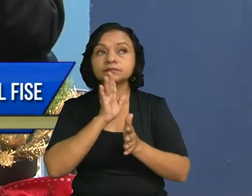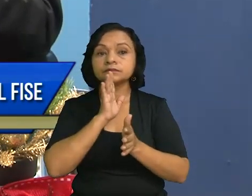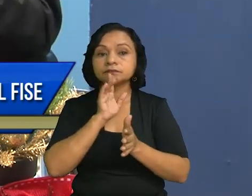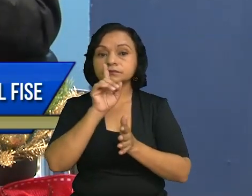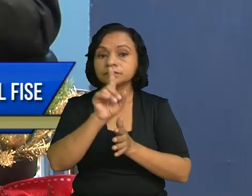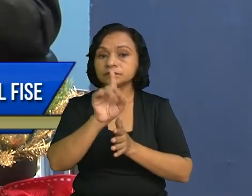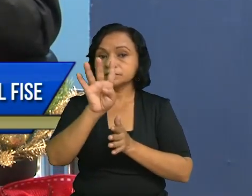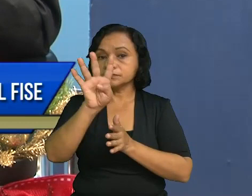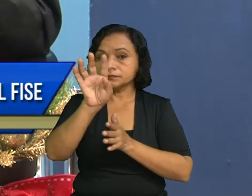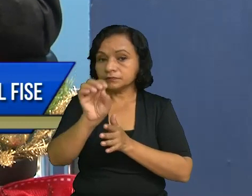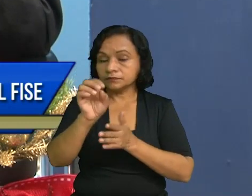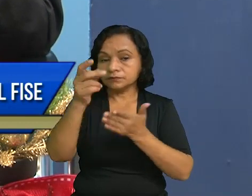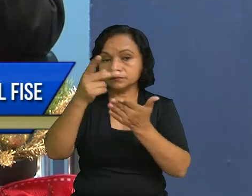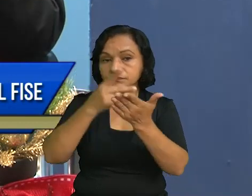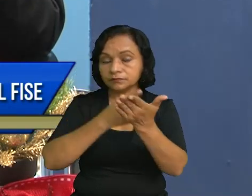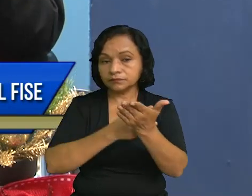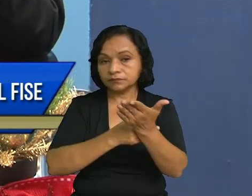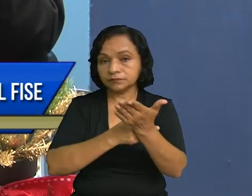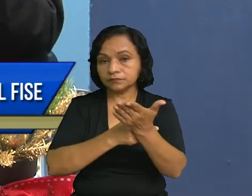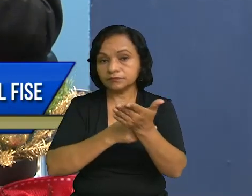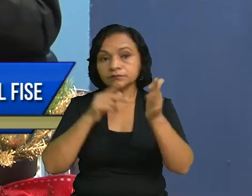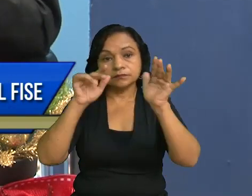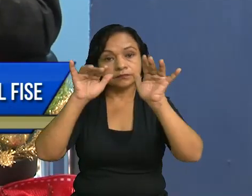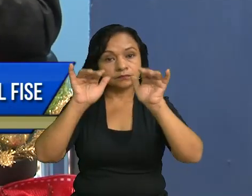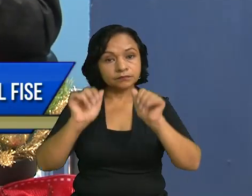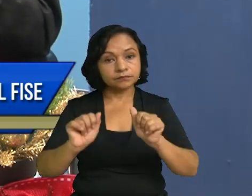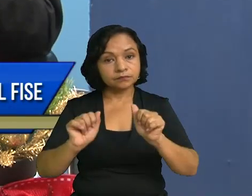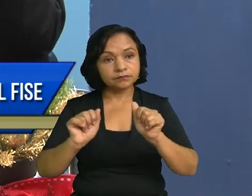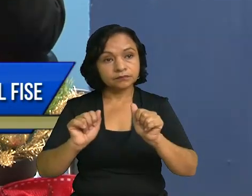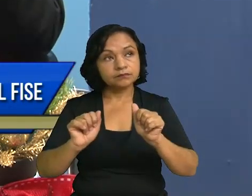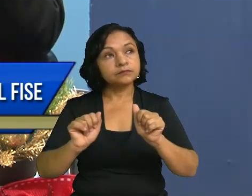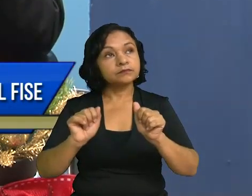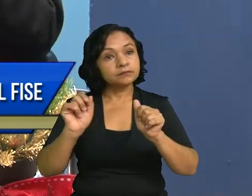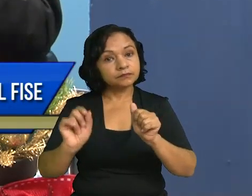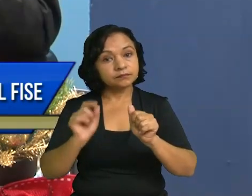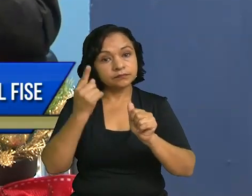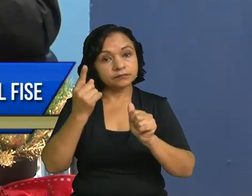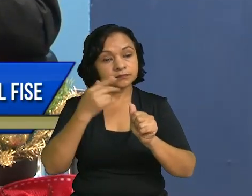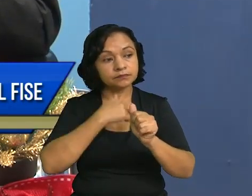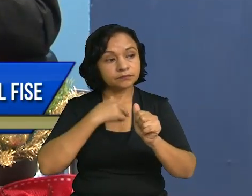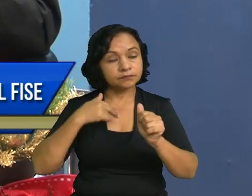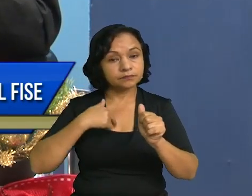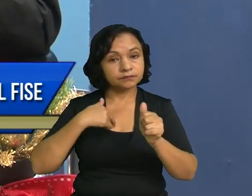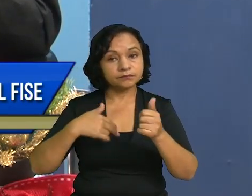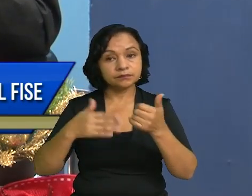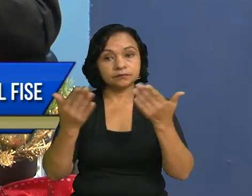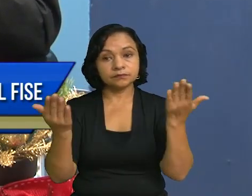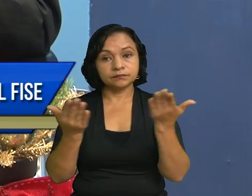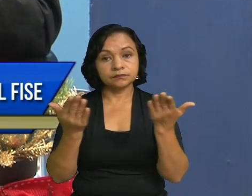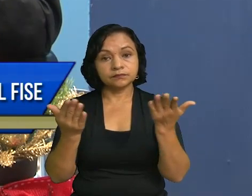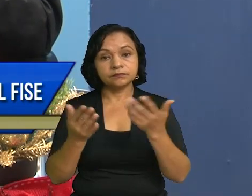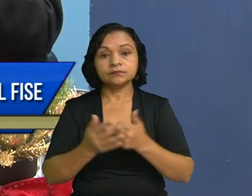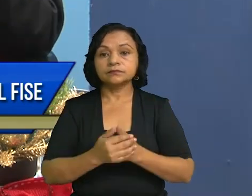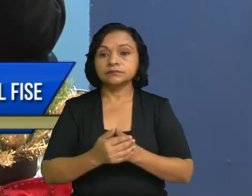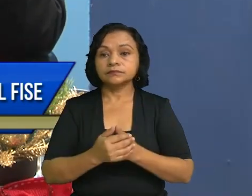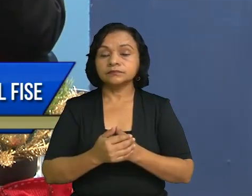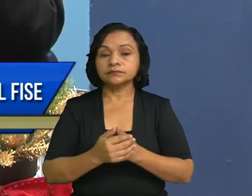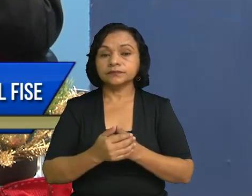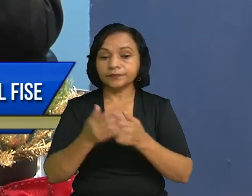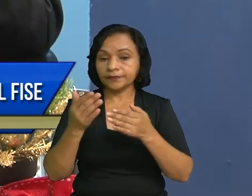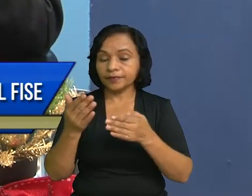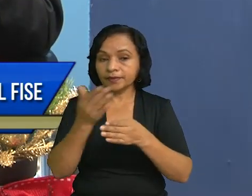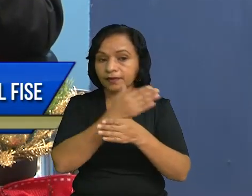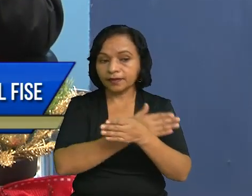140 proyectos que van a estar listos en su primer momento pues que es la la prefactibilidad